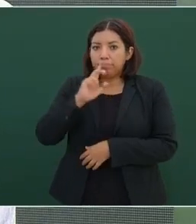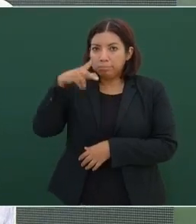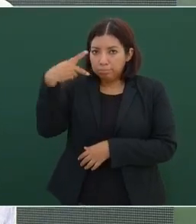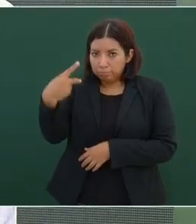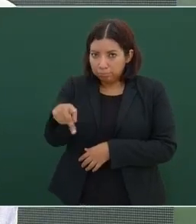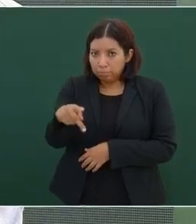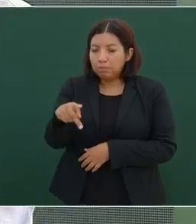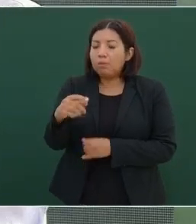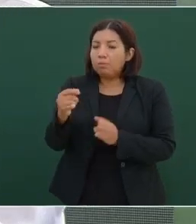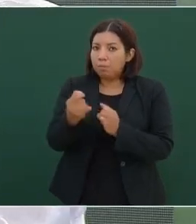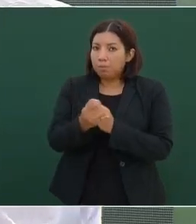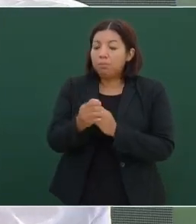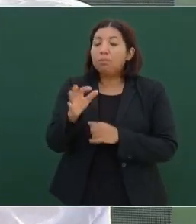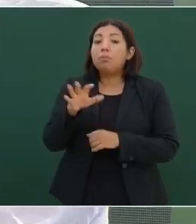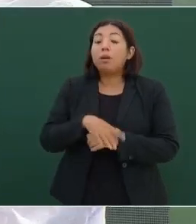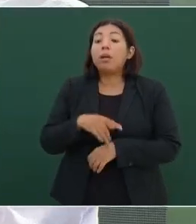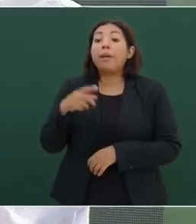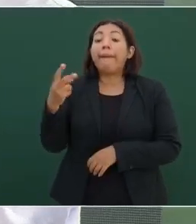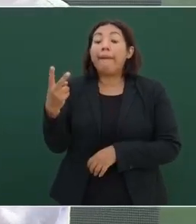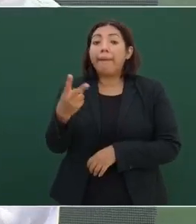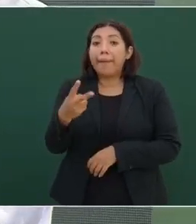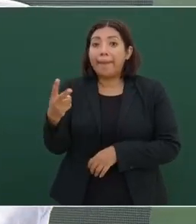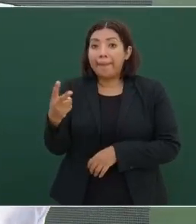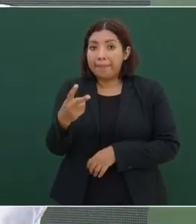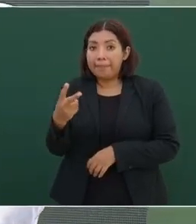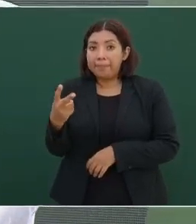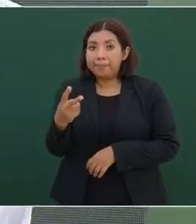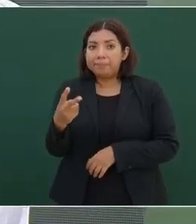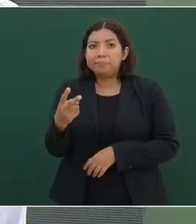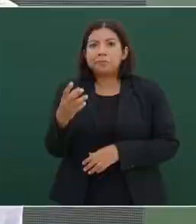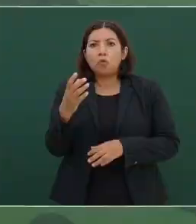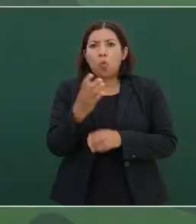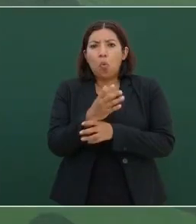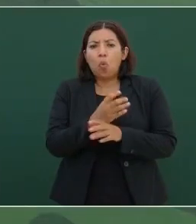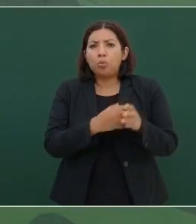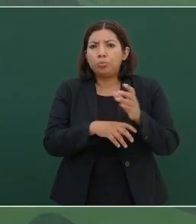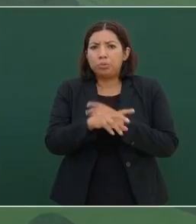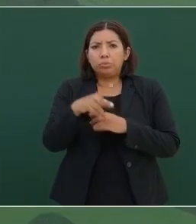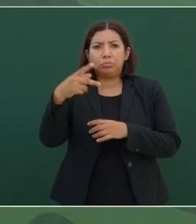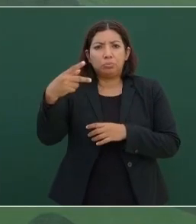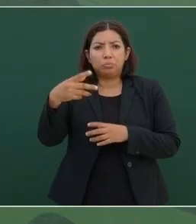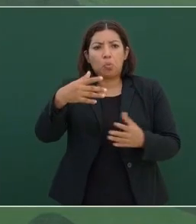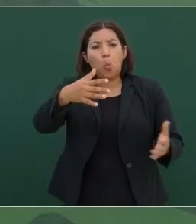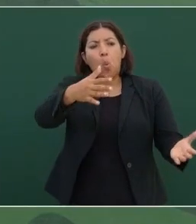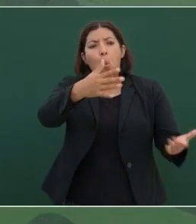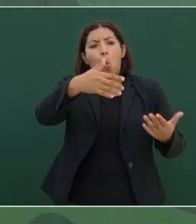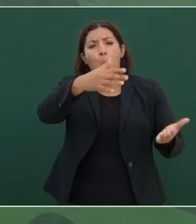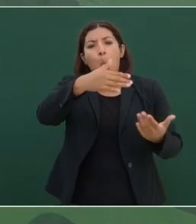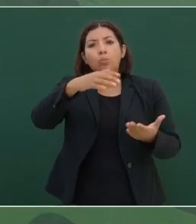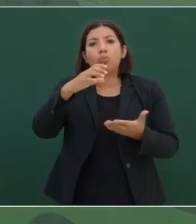por bienes que obtuvieron, que compraron en Florida